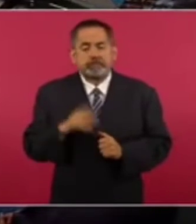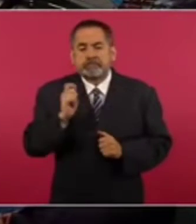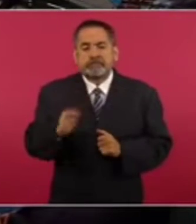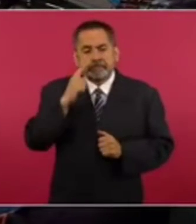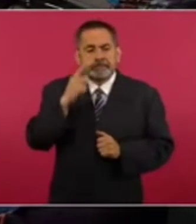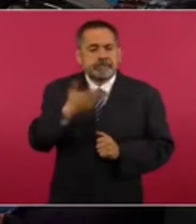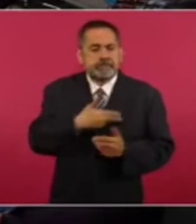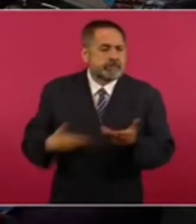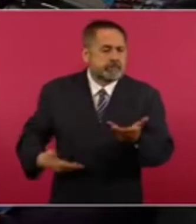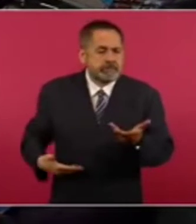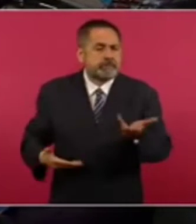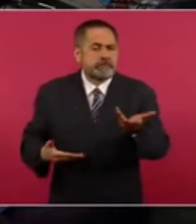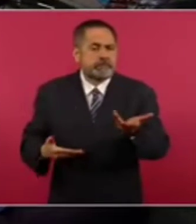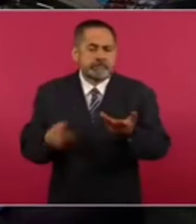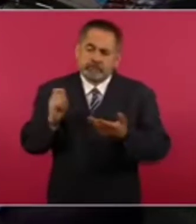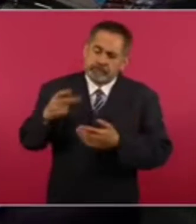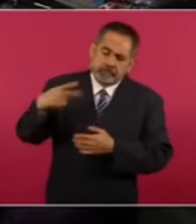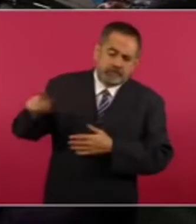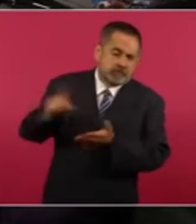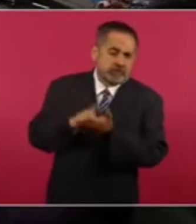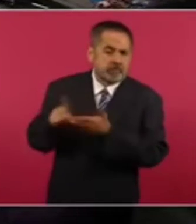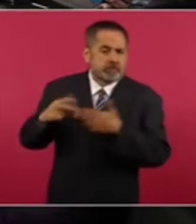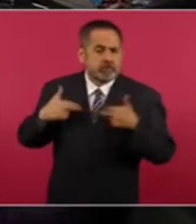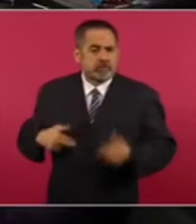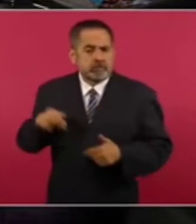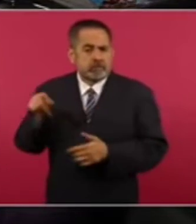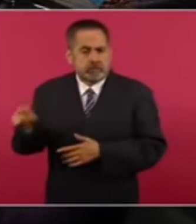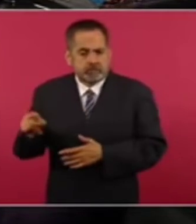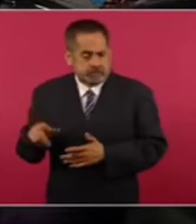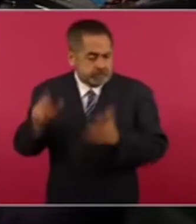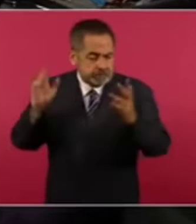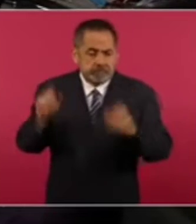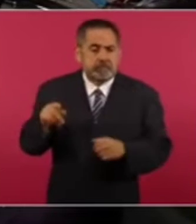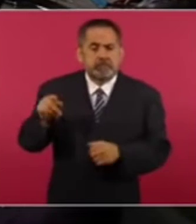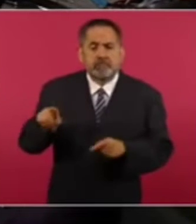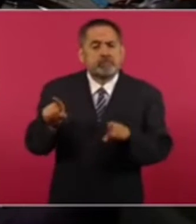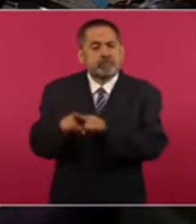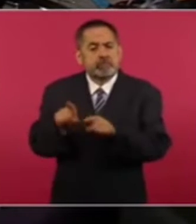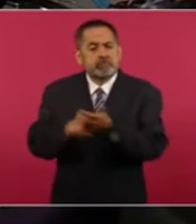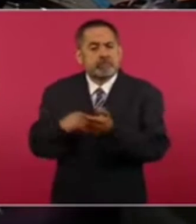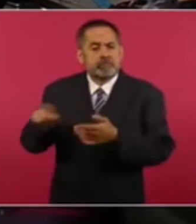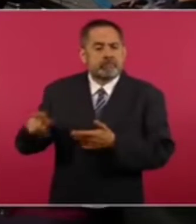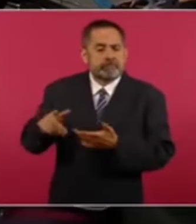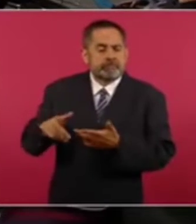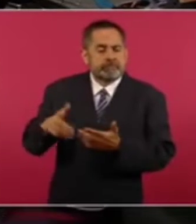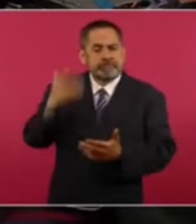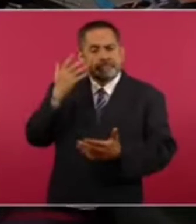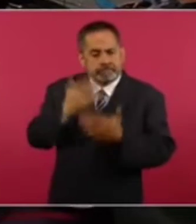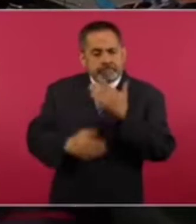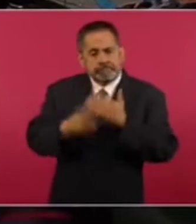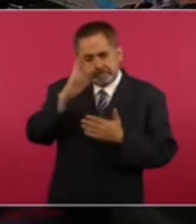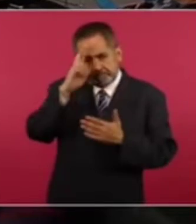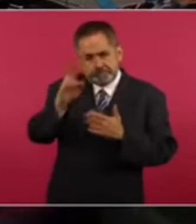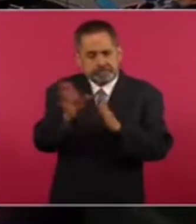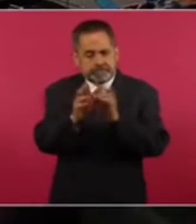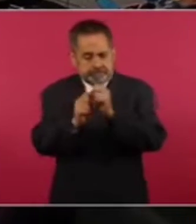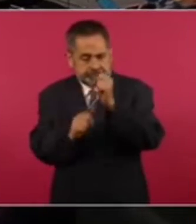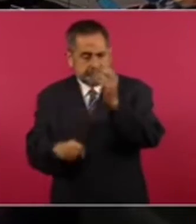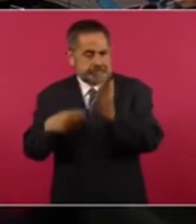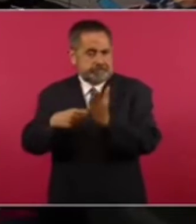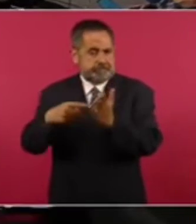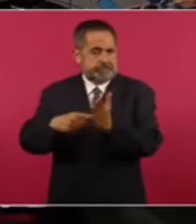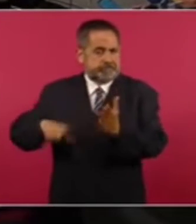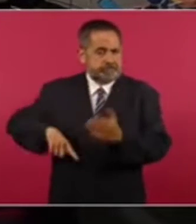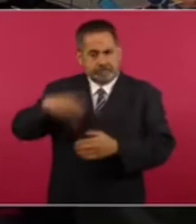presidente, pues se trata de derechos humanos, se trata también de una violación a la Constitución política de los